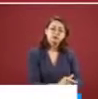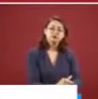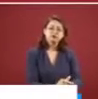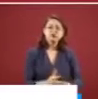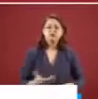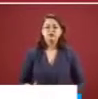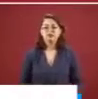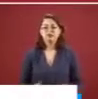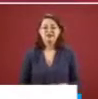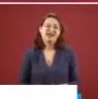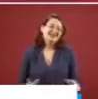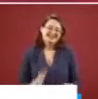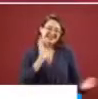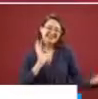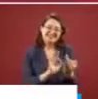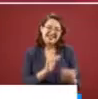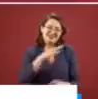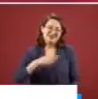no tan así pues